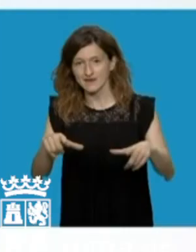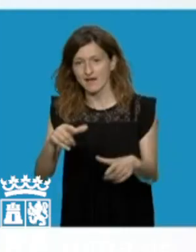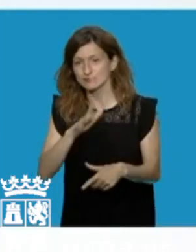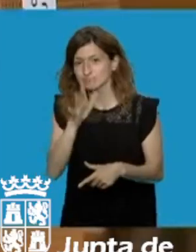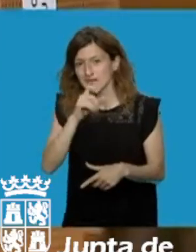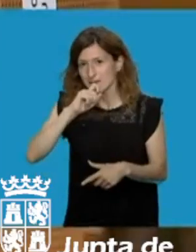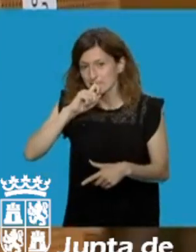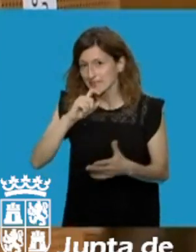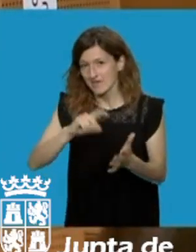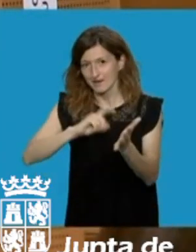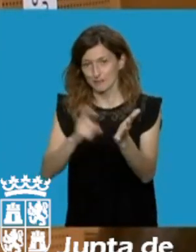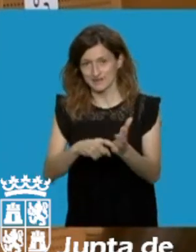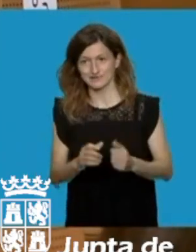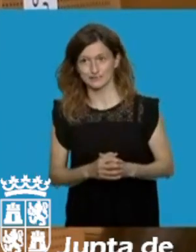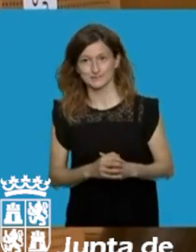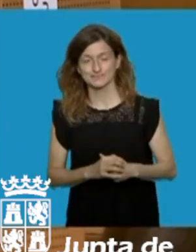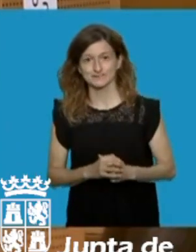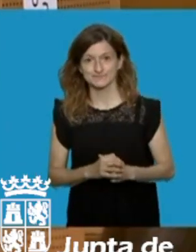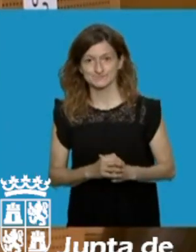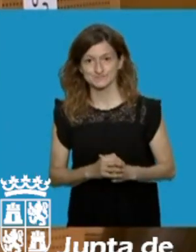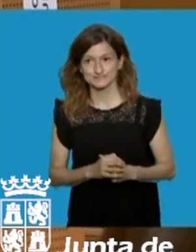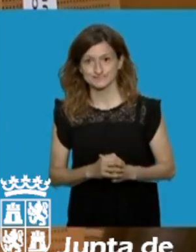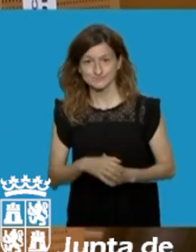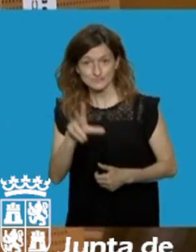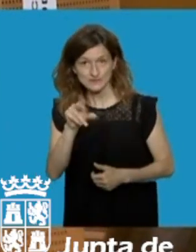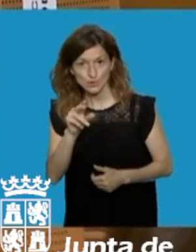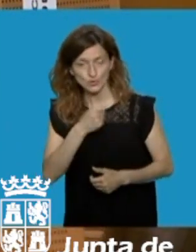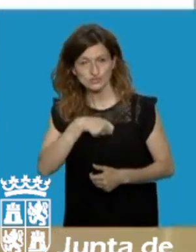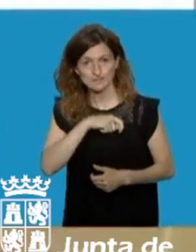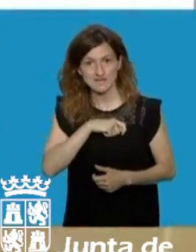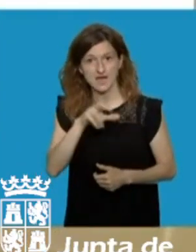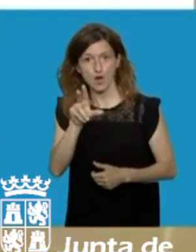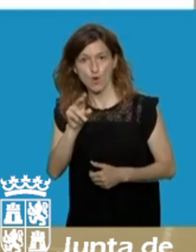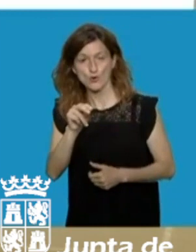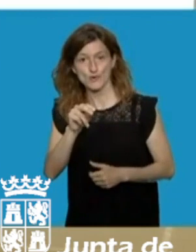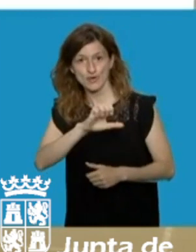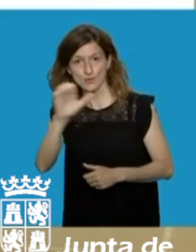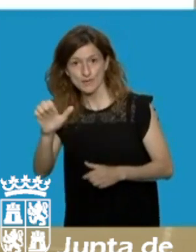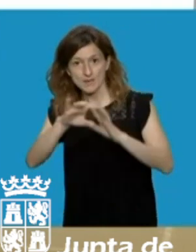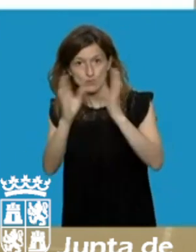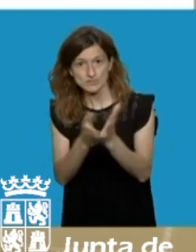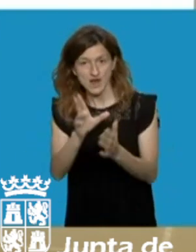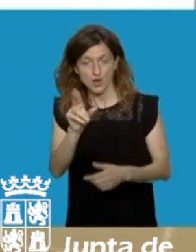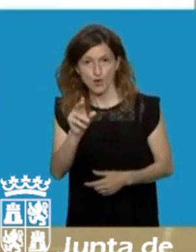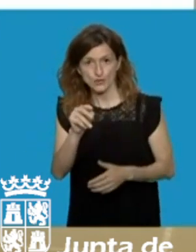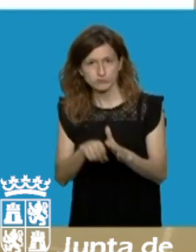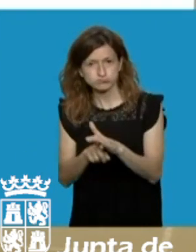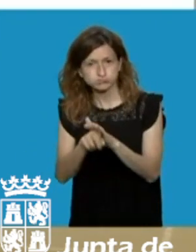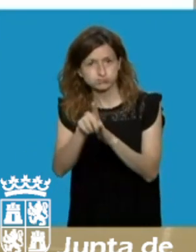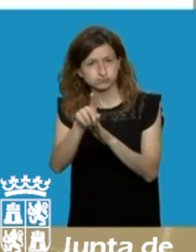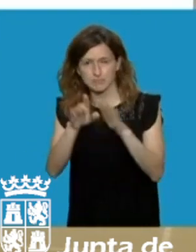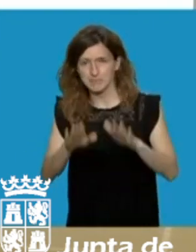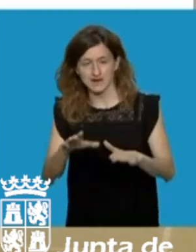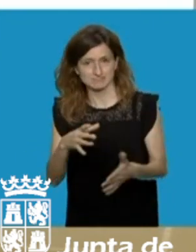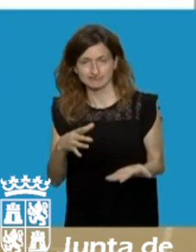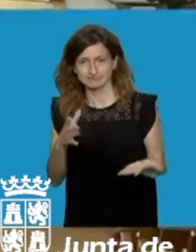una envidia total, total. Oro en España, oro en Europa y oro a nivel mundial. Su progresión es imparable